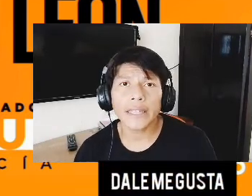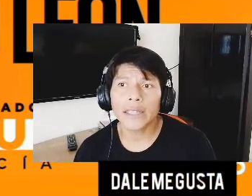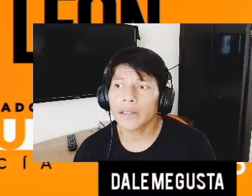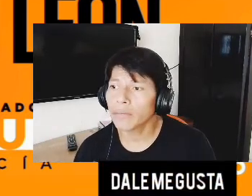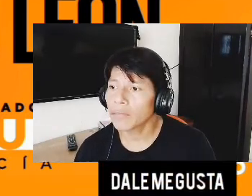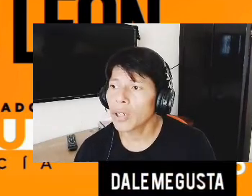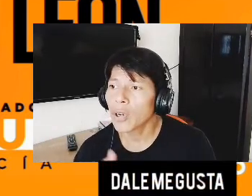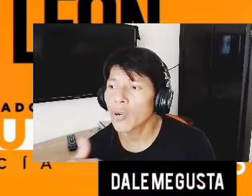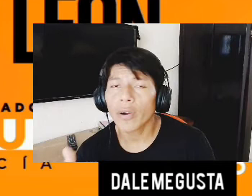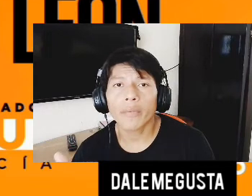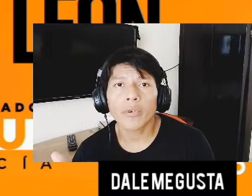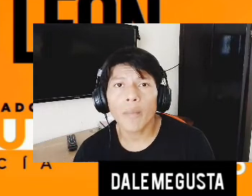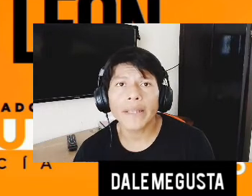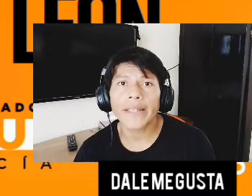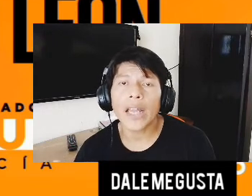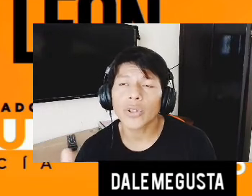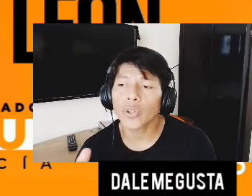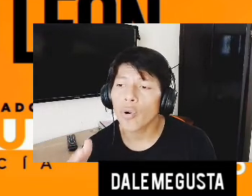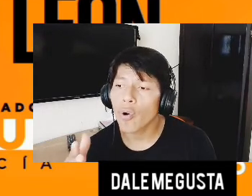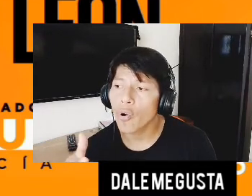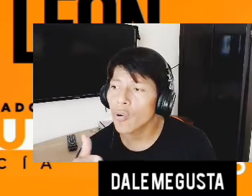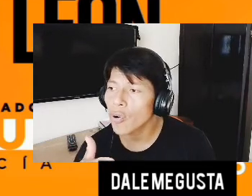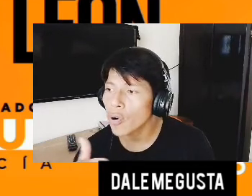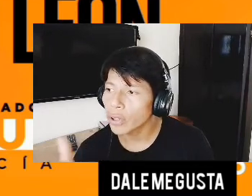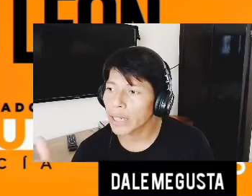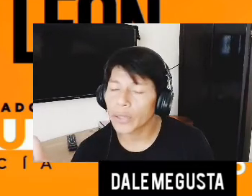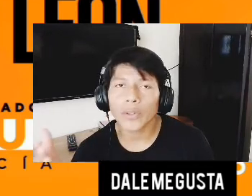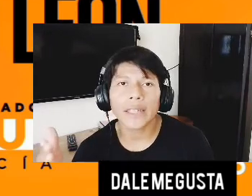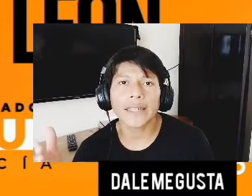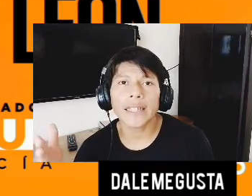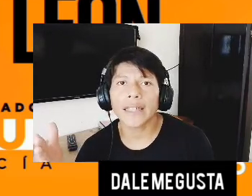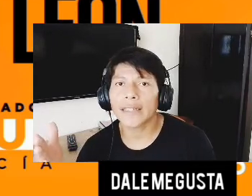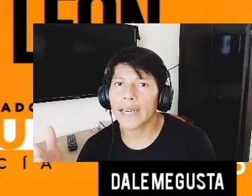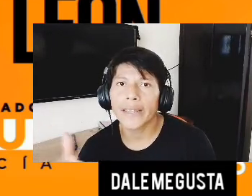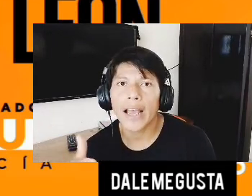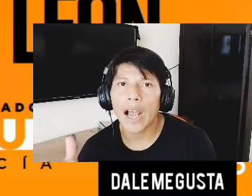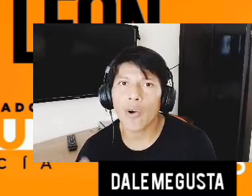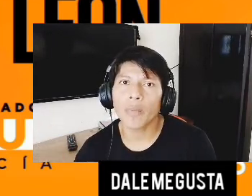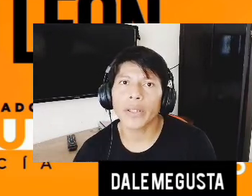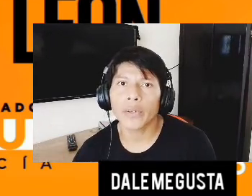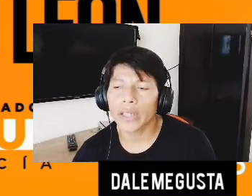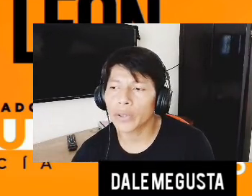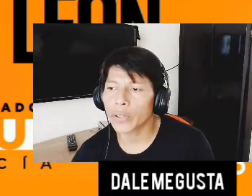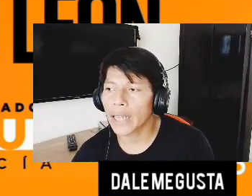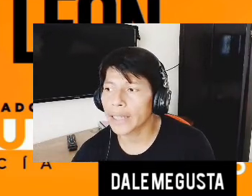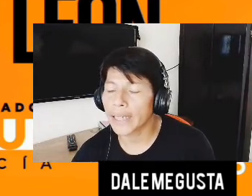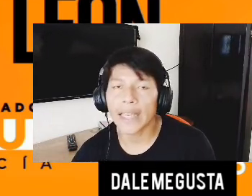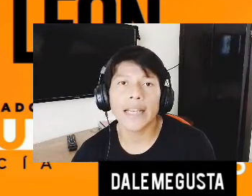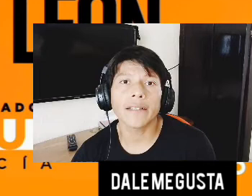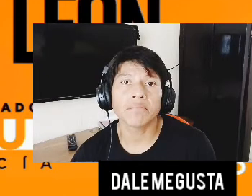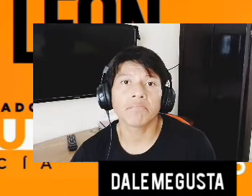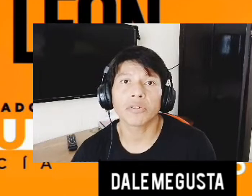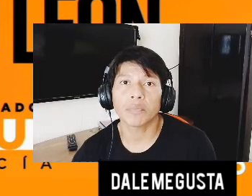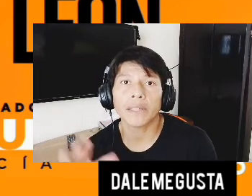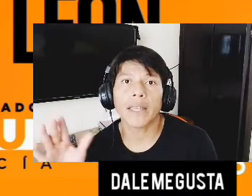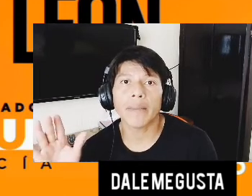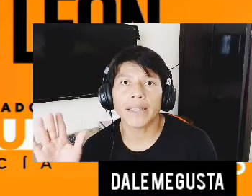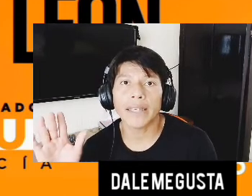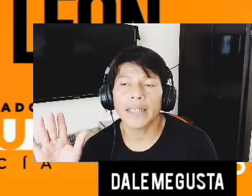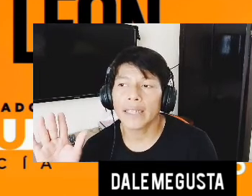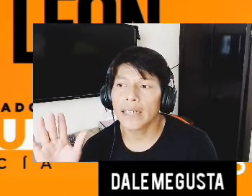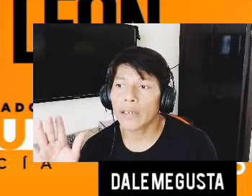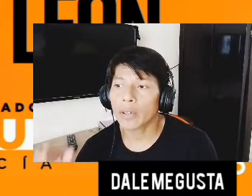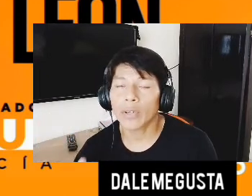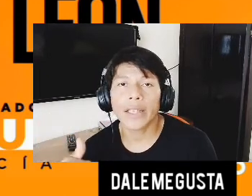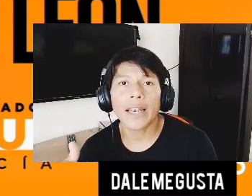con likes, con comentarios o con otras cosas que se le da a un video en redes sociales, él